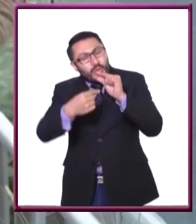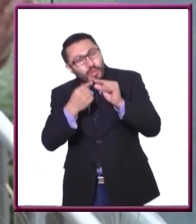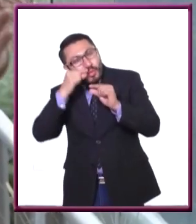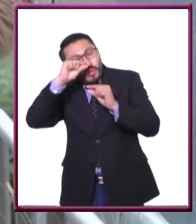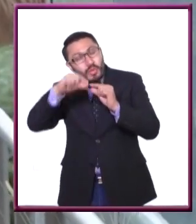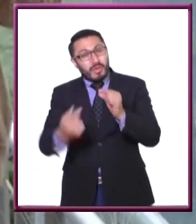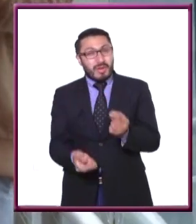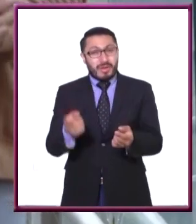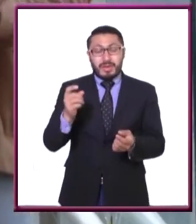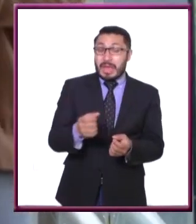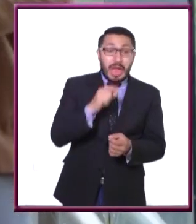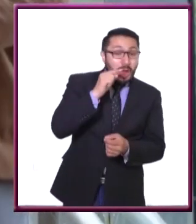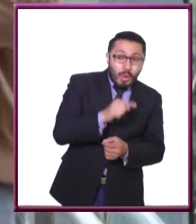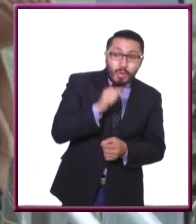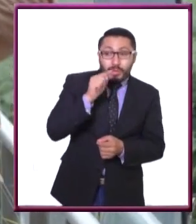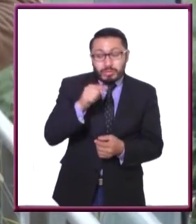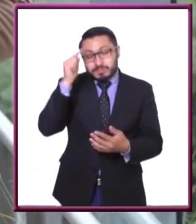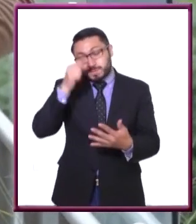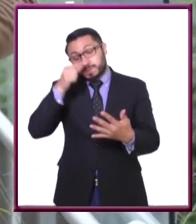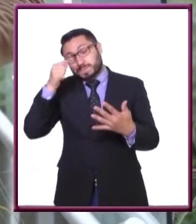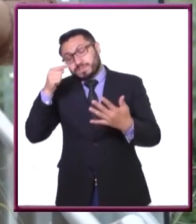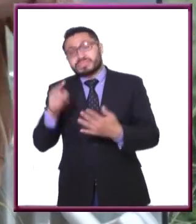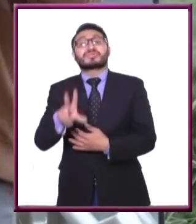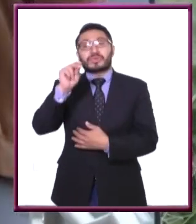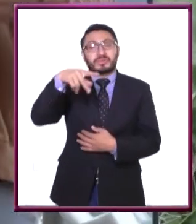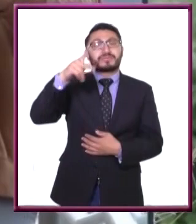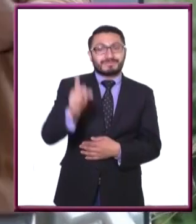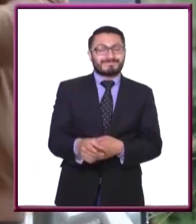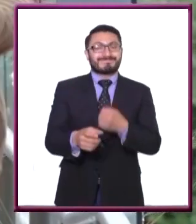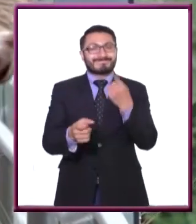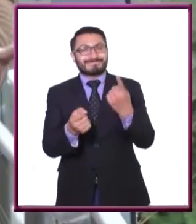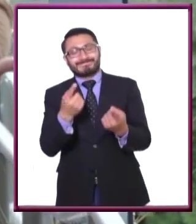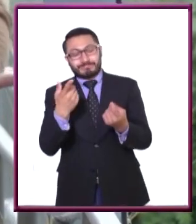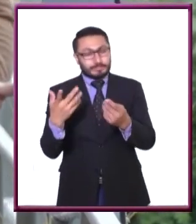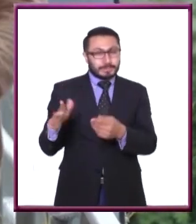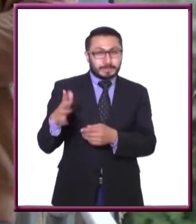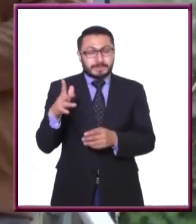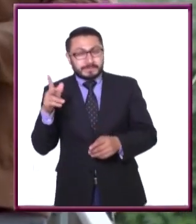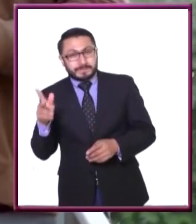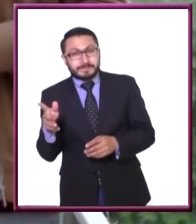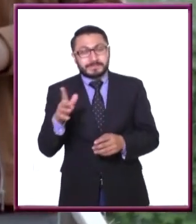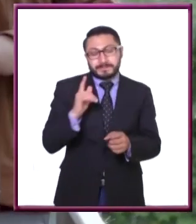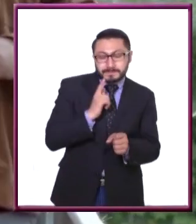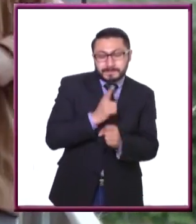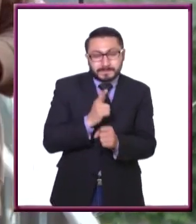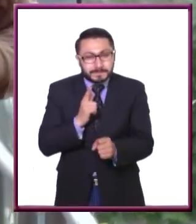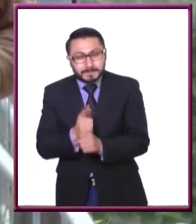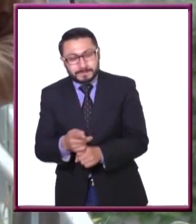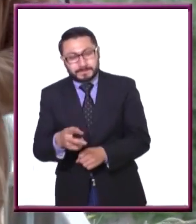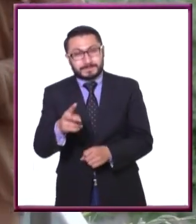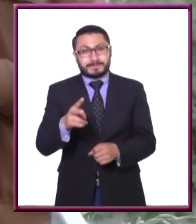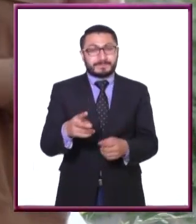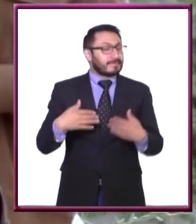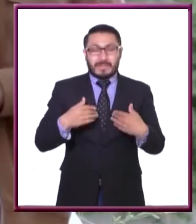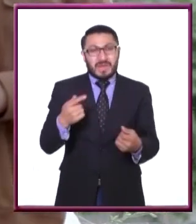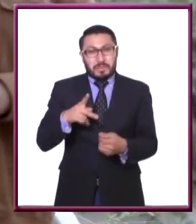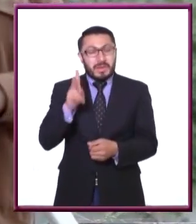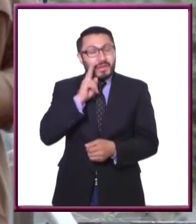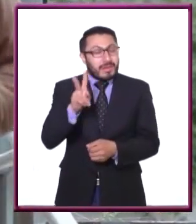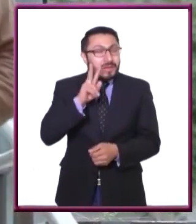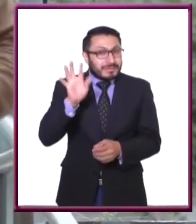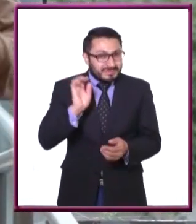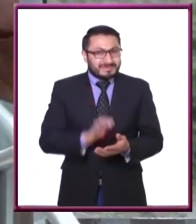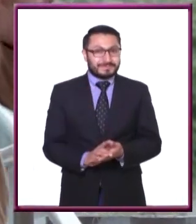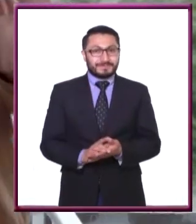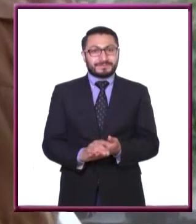vamos a poder calcular uno a uno, pero Ok. vamos a poder hacer ciertas aproximaciones. Ujú, ok, entiendo. Pero bueno, venga, a darle átomos